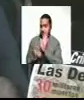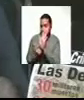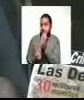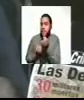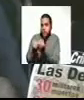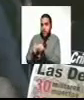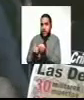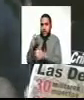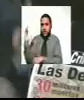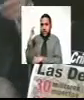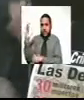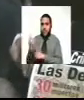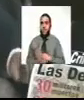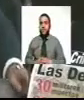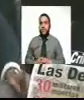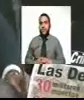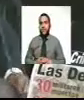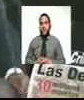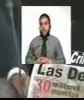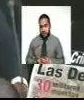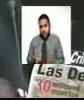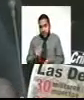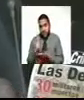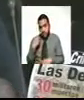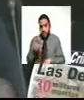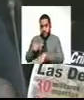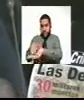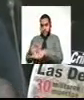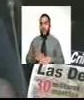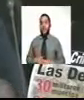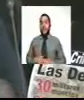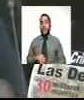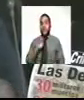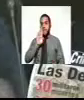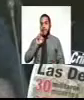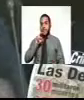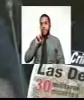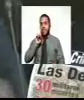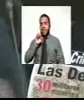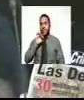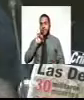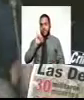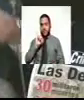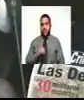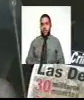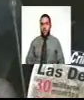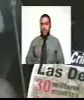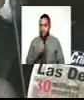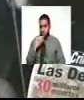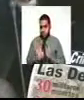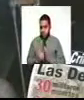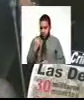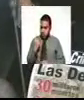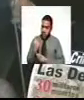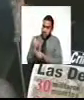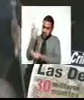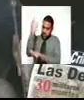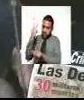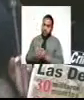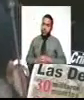colombianos. Es triste, doctor Benedetti, yo le voy a decir que, por ejemplo, el único partido presente en un